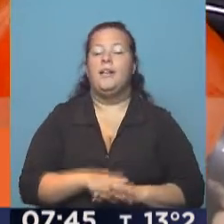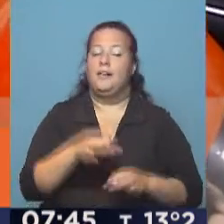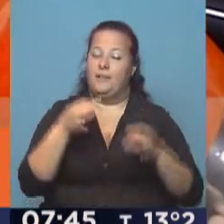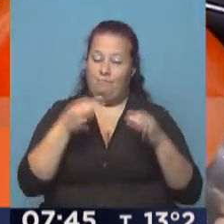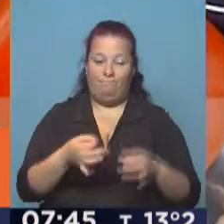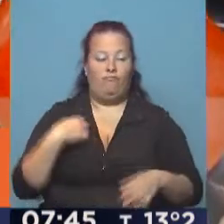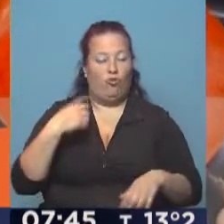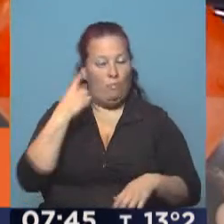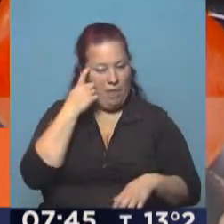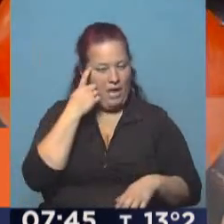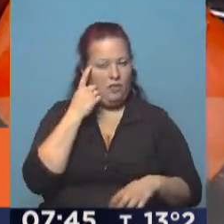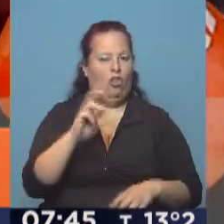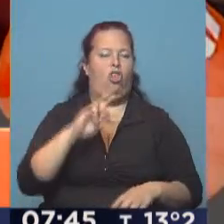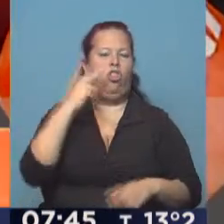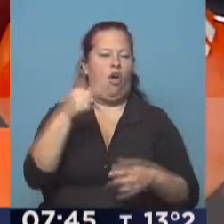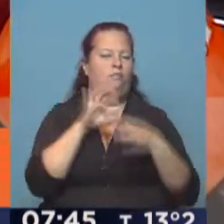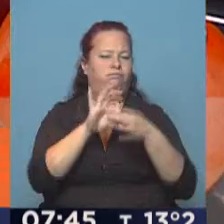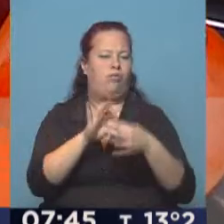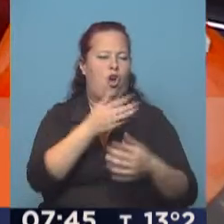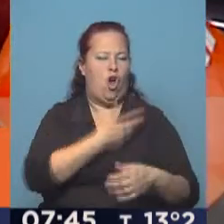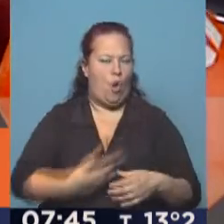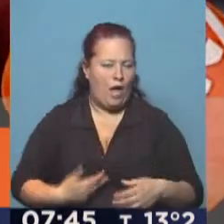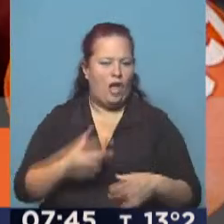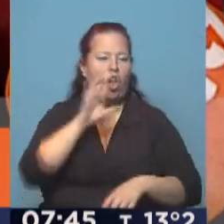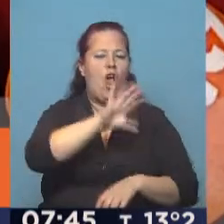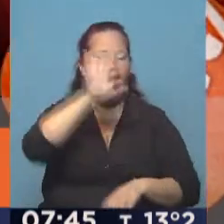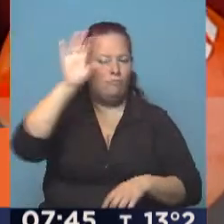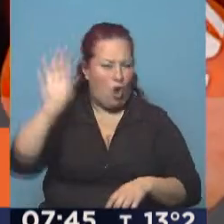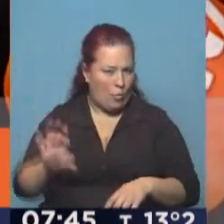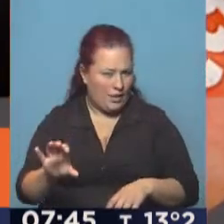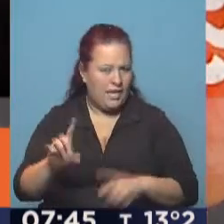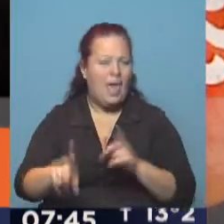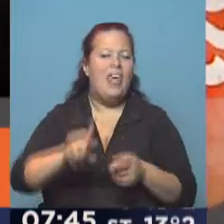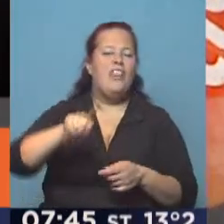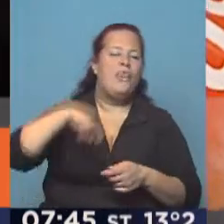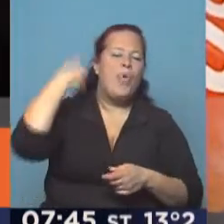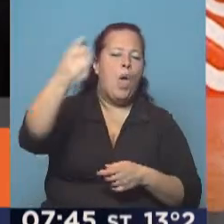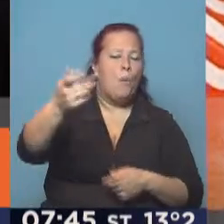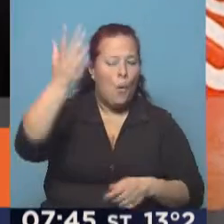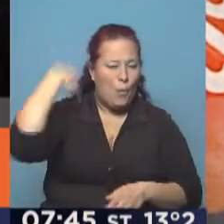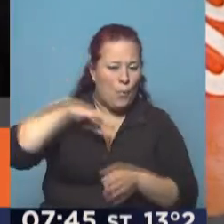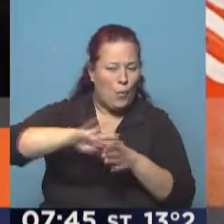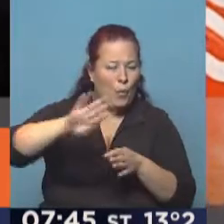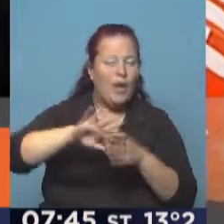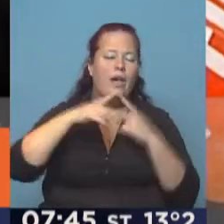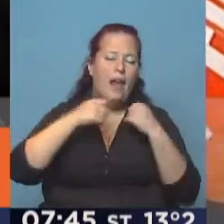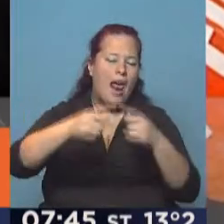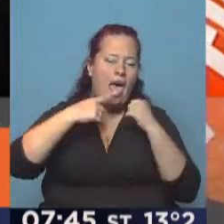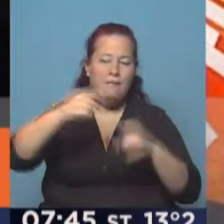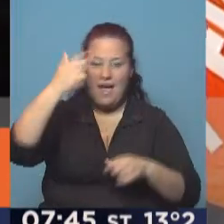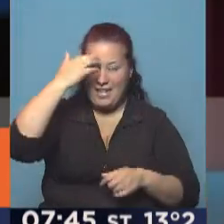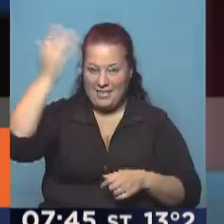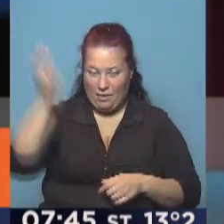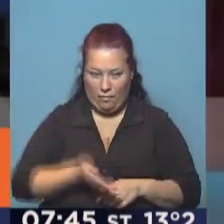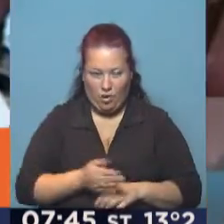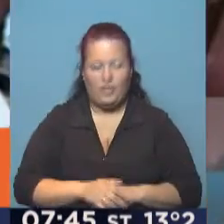Realmente creo que se refuerza la relación institucional con las provincias, devolviéndole lo que históricamente reclamaban, que era el